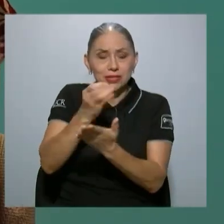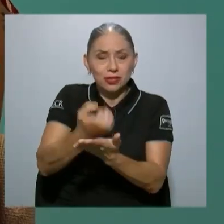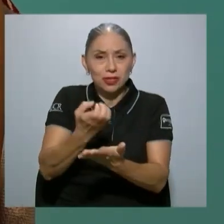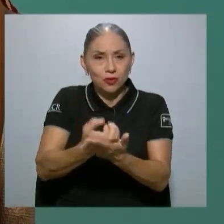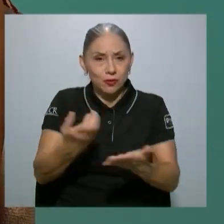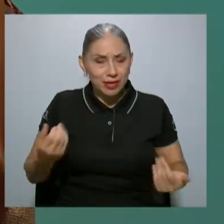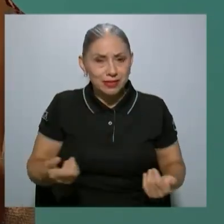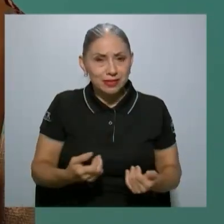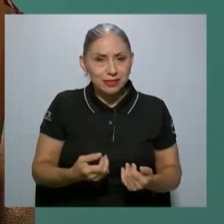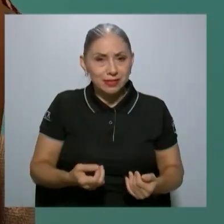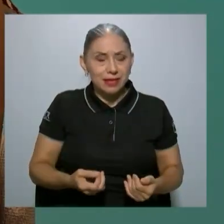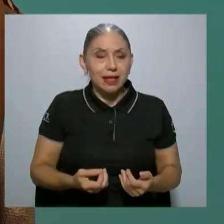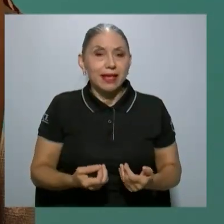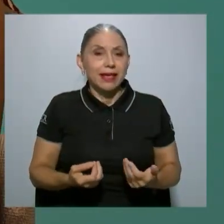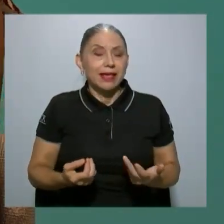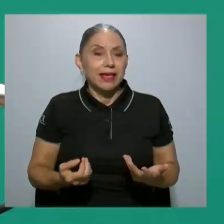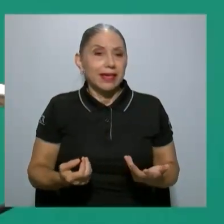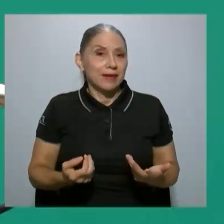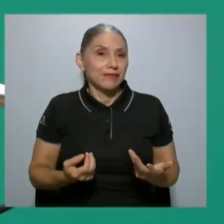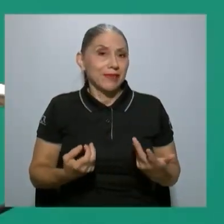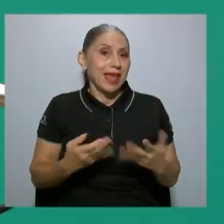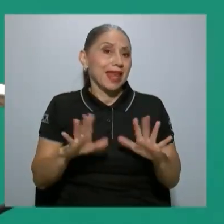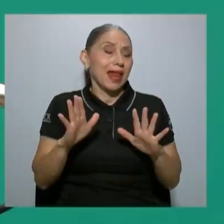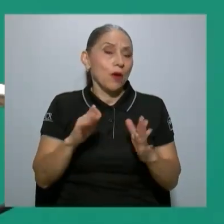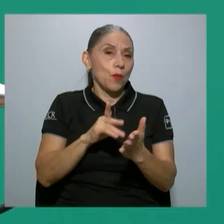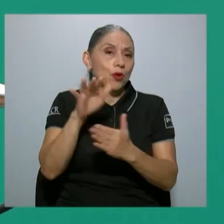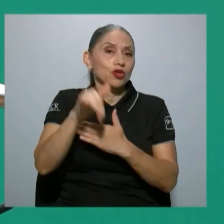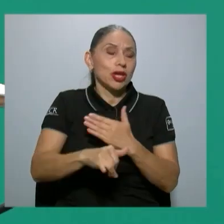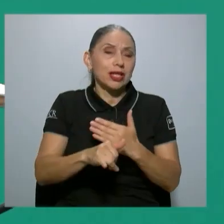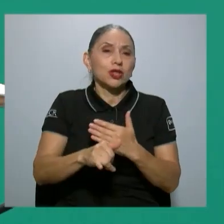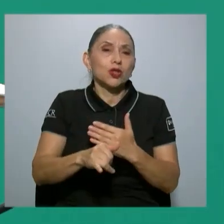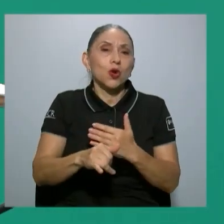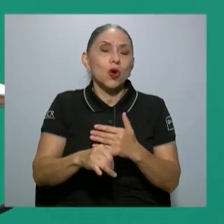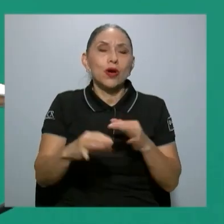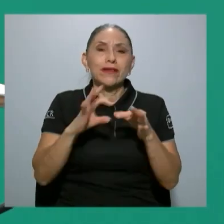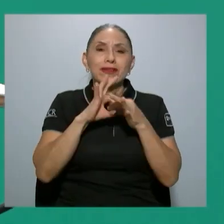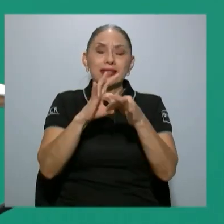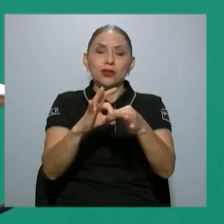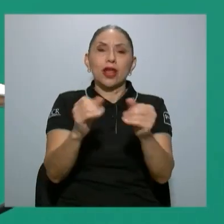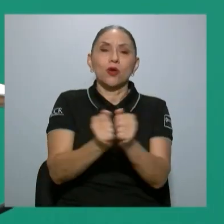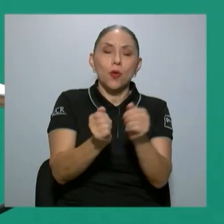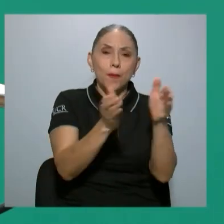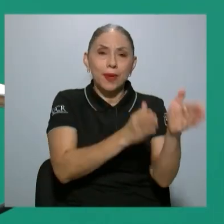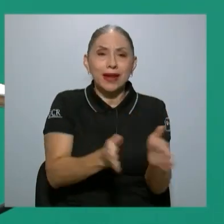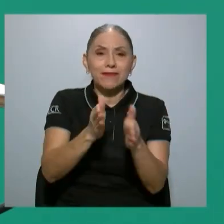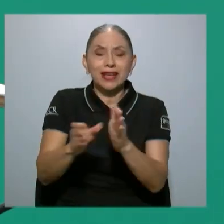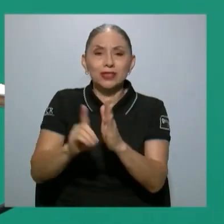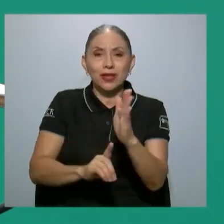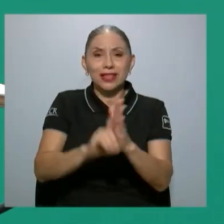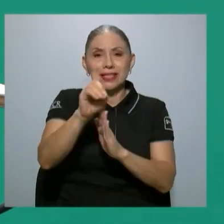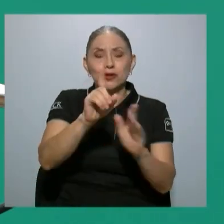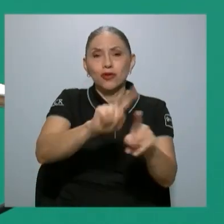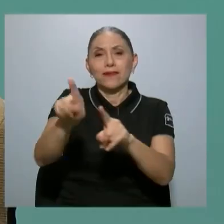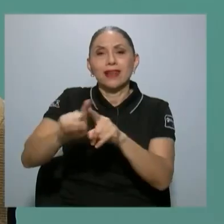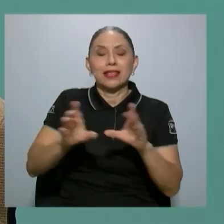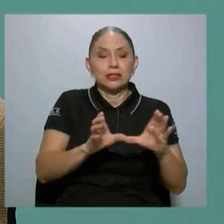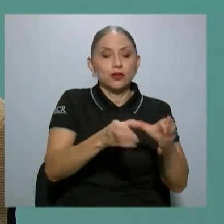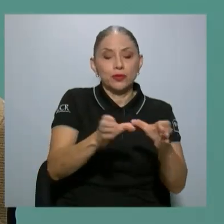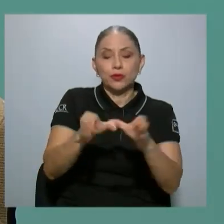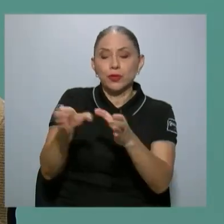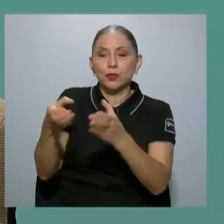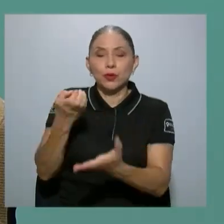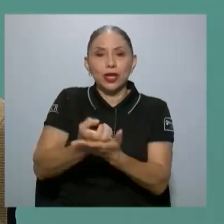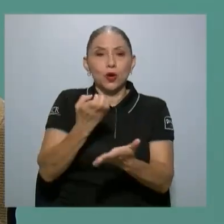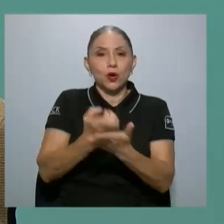Económicas, que era un proyecto construido alrededor de la planificación del desarrollo de diferentes sectores económicos dentro del